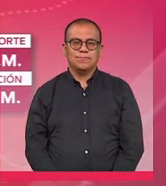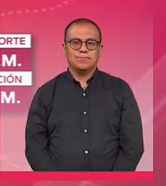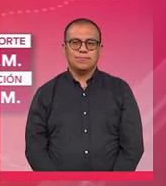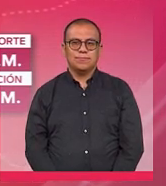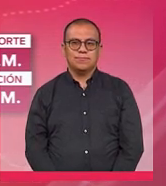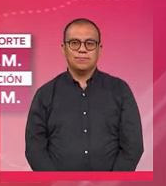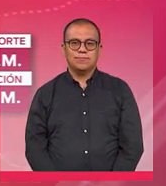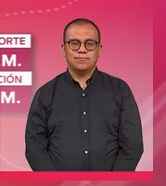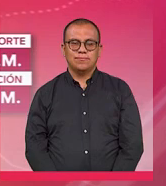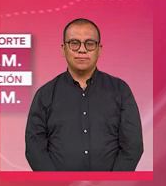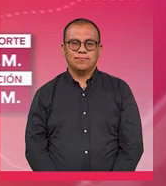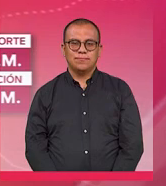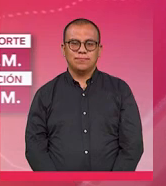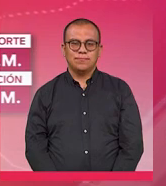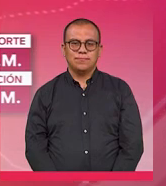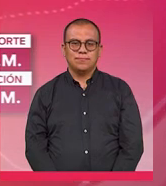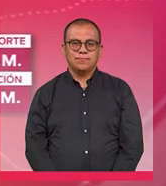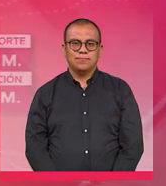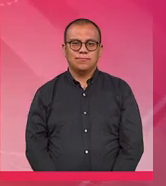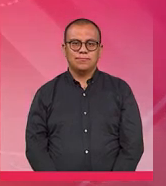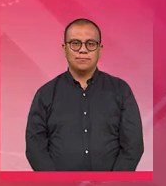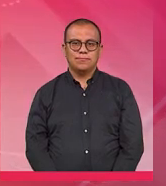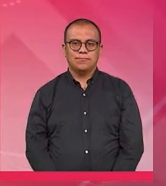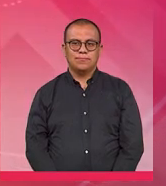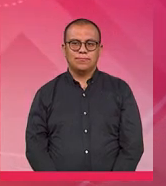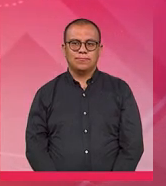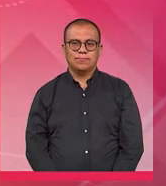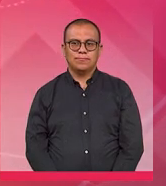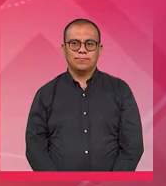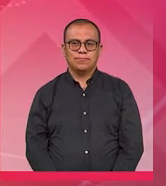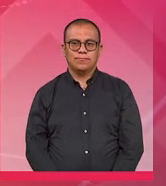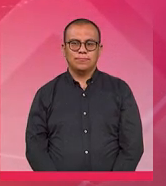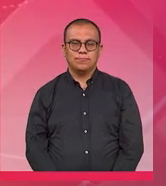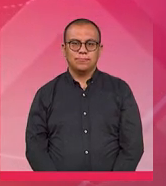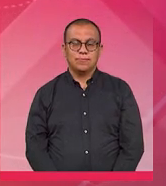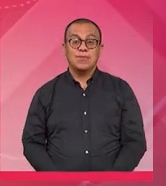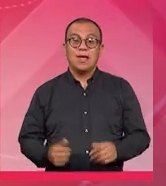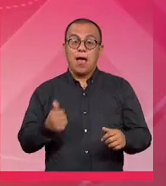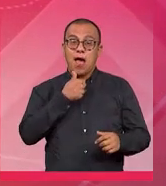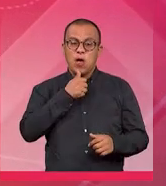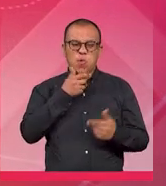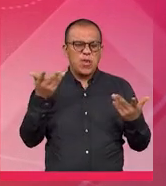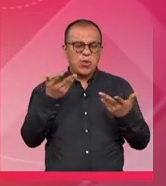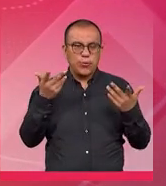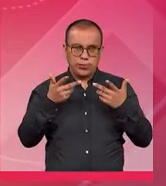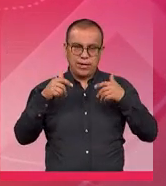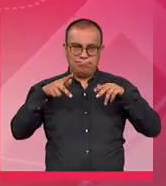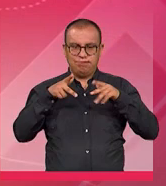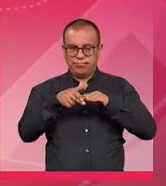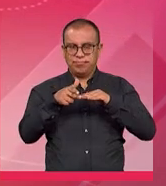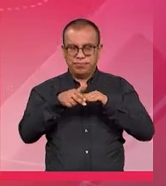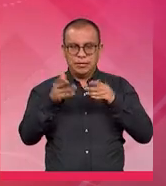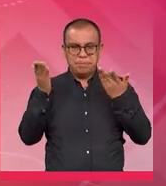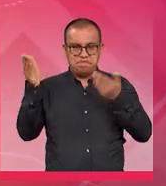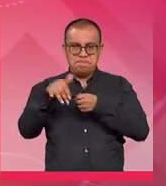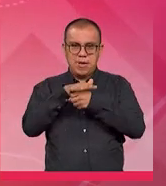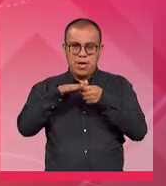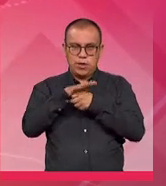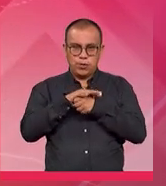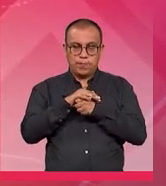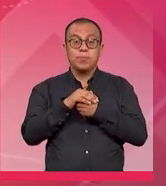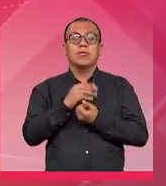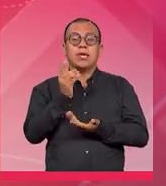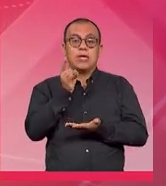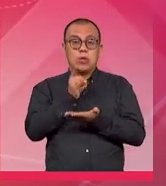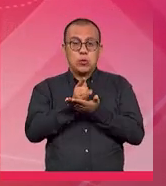entre calle 40 a calle 43. Habrá cortes de agua en Chapinero, en el barrio El Chicó, en Usme, en